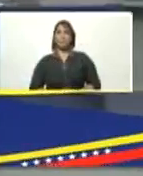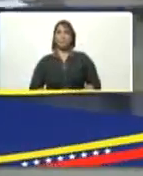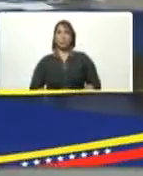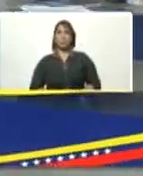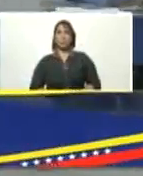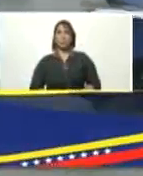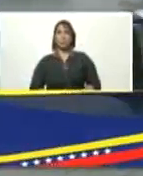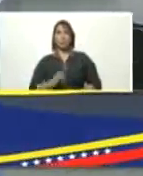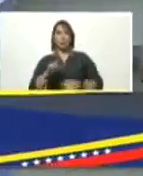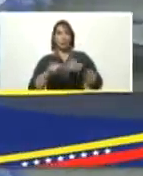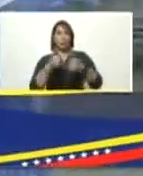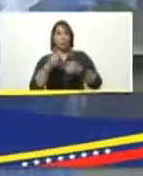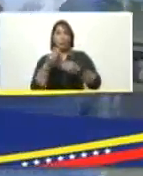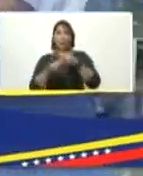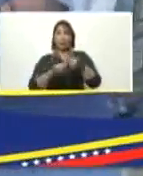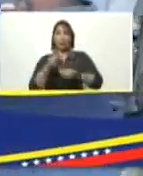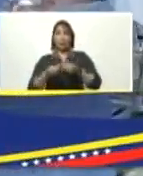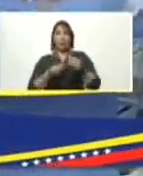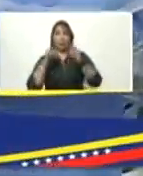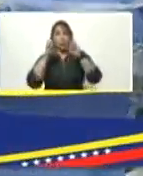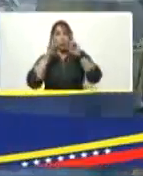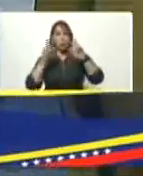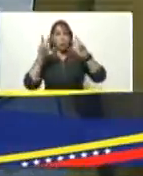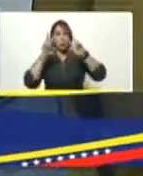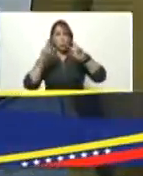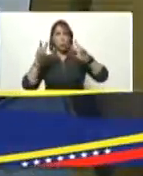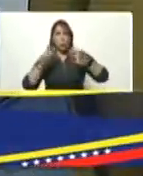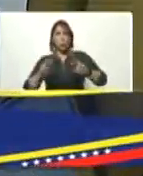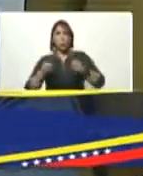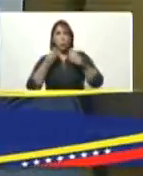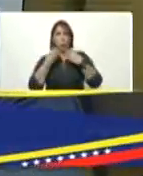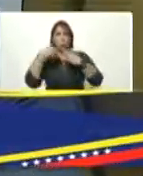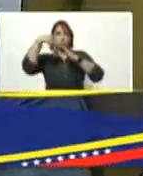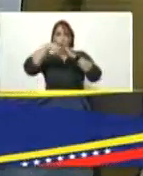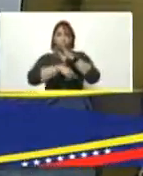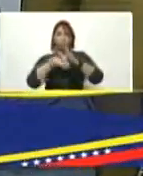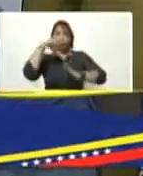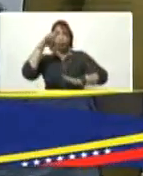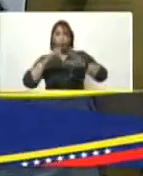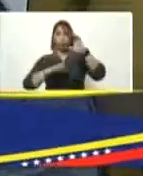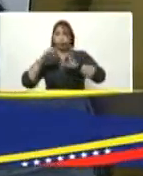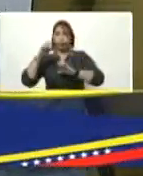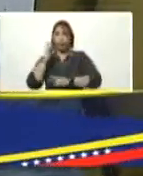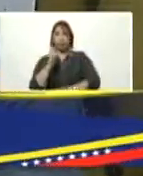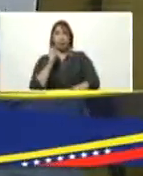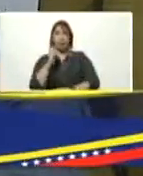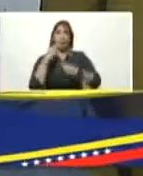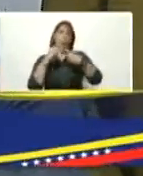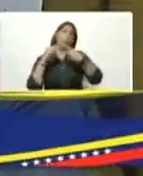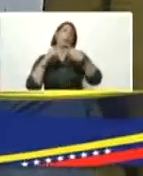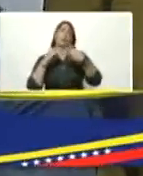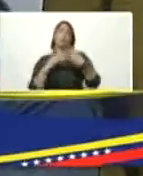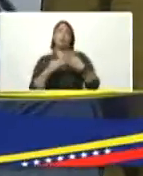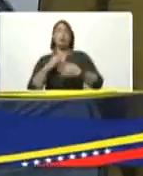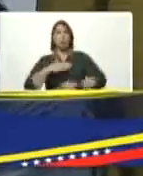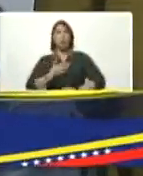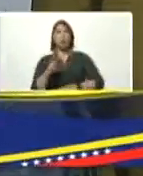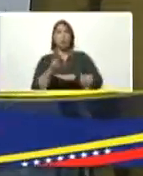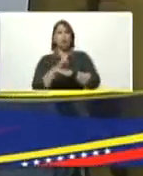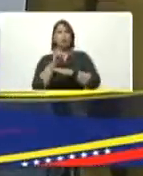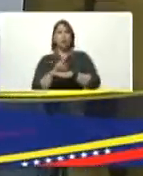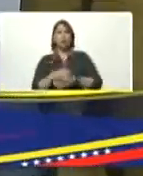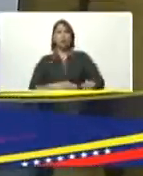Bueno, luego de hacer una investigación bien profunda y evaluar el tipo de material que puede ser factible para